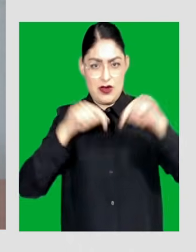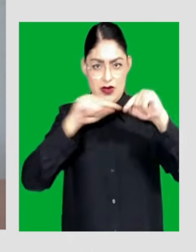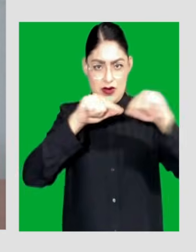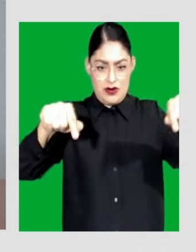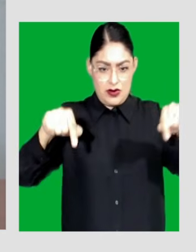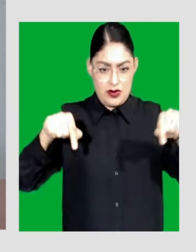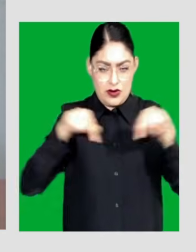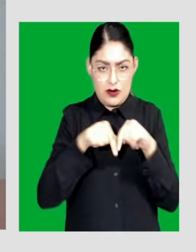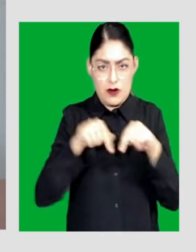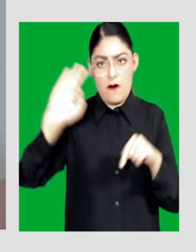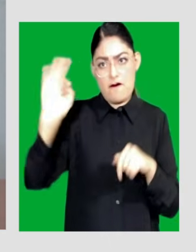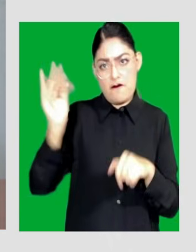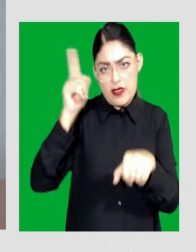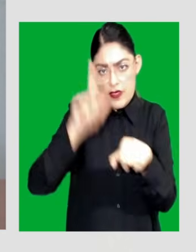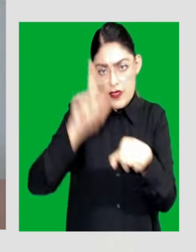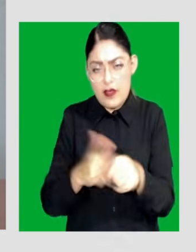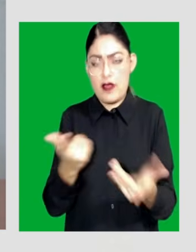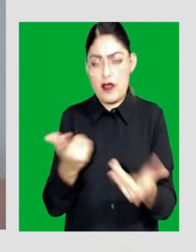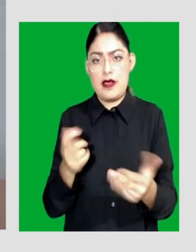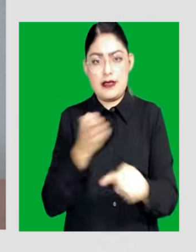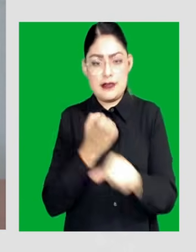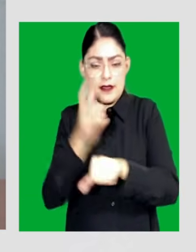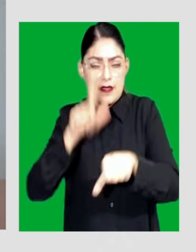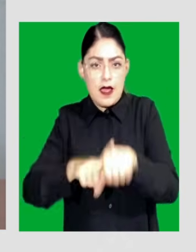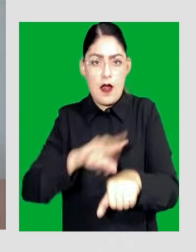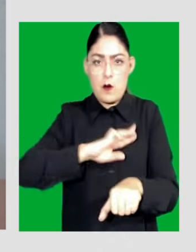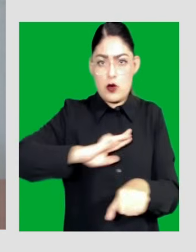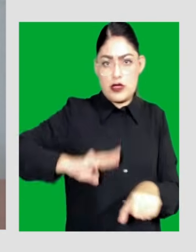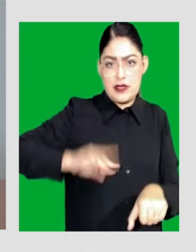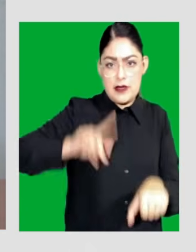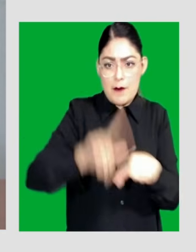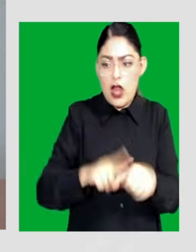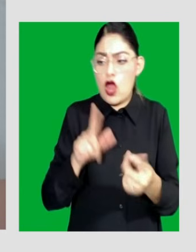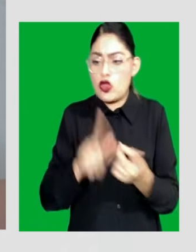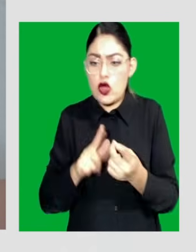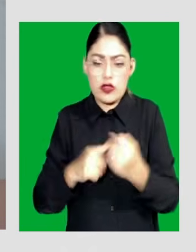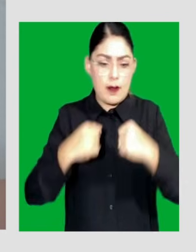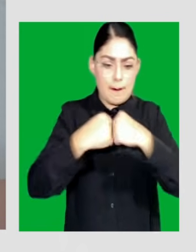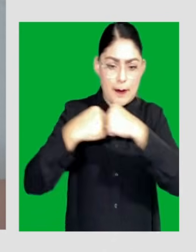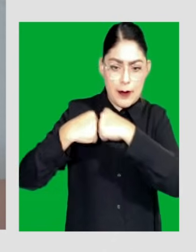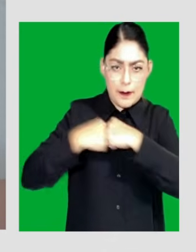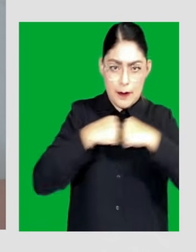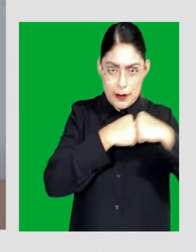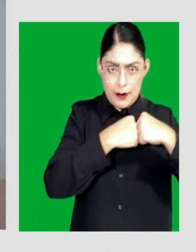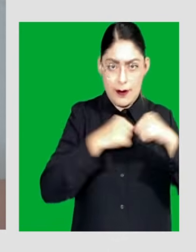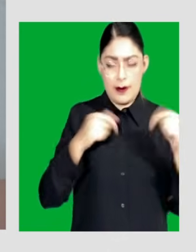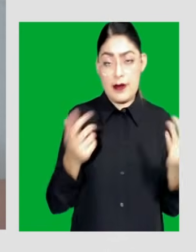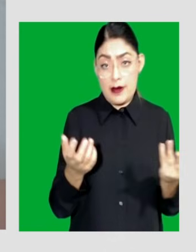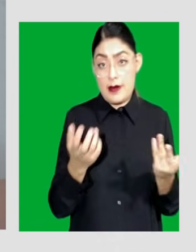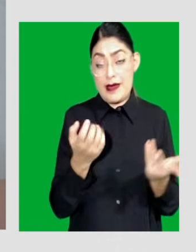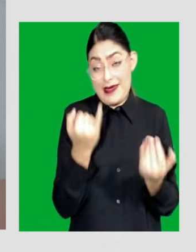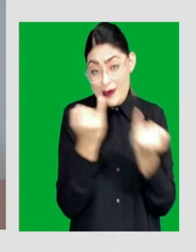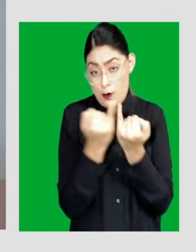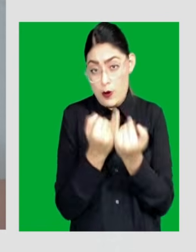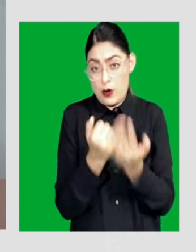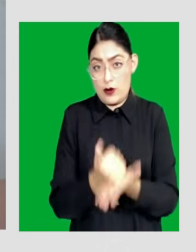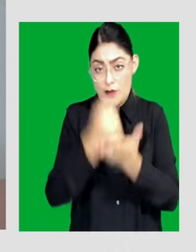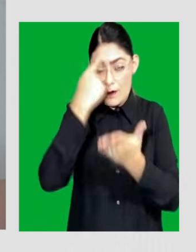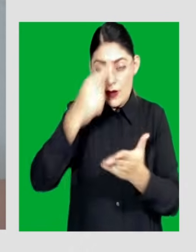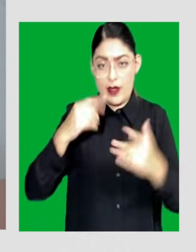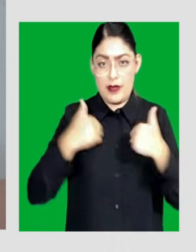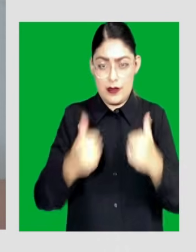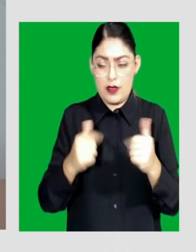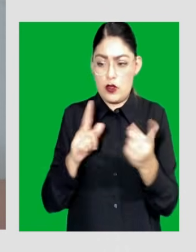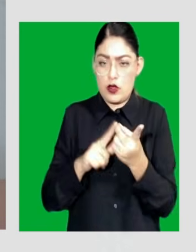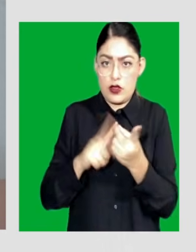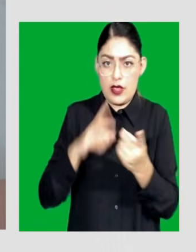permitirá comprender las divisiones federales, estatales y municipales, así como áreas naturales protegidas, linderos